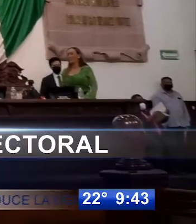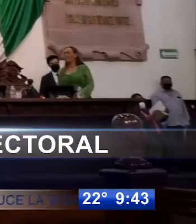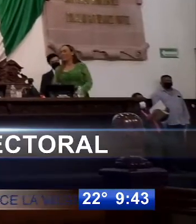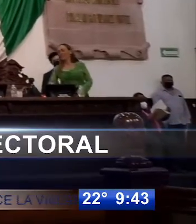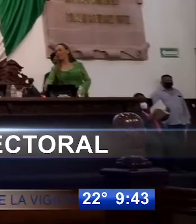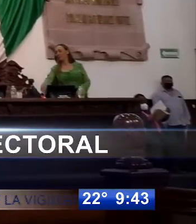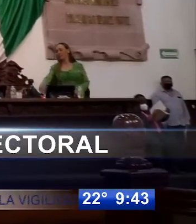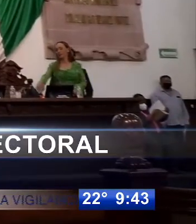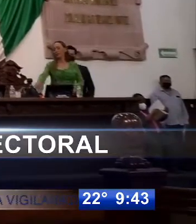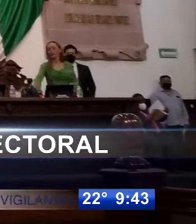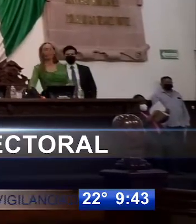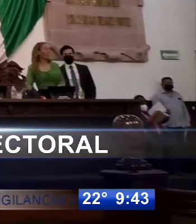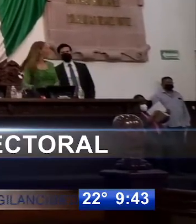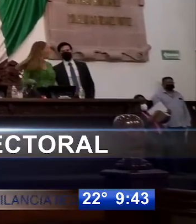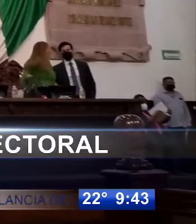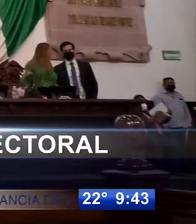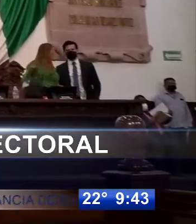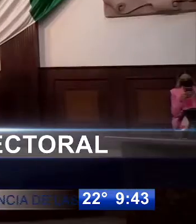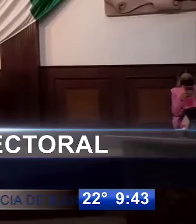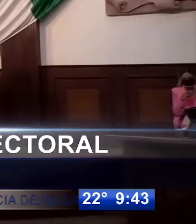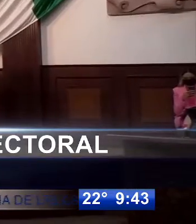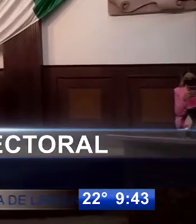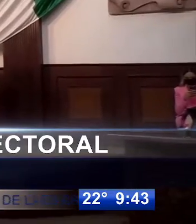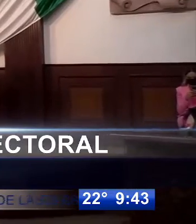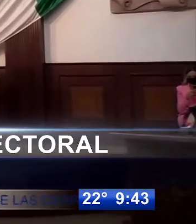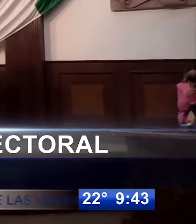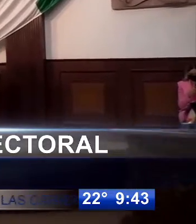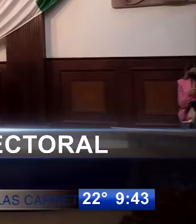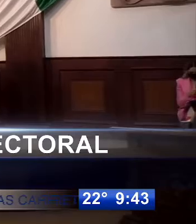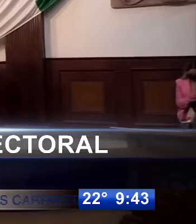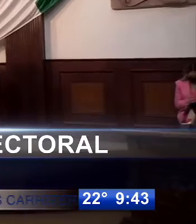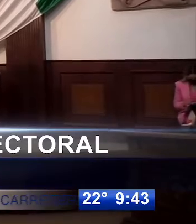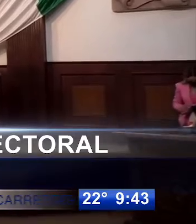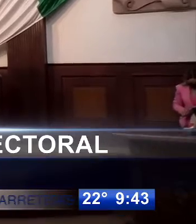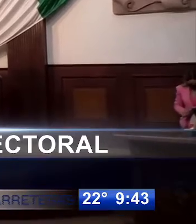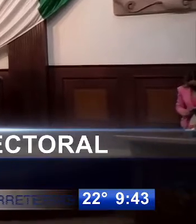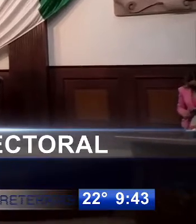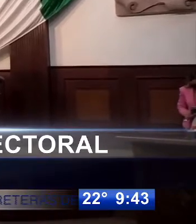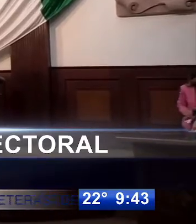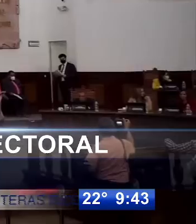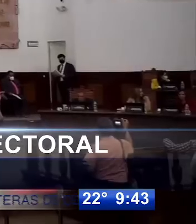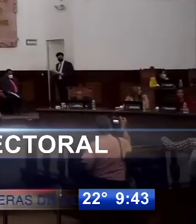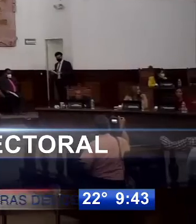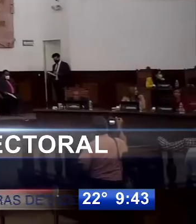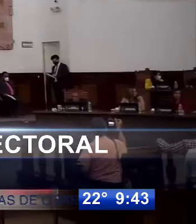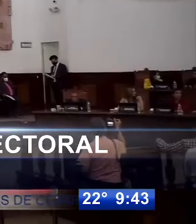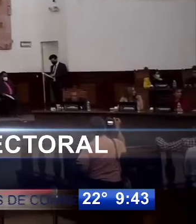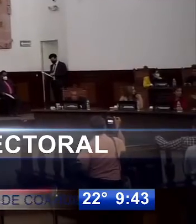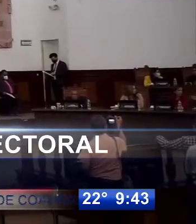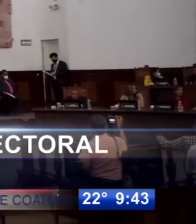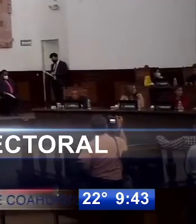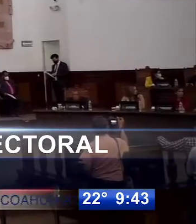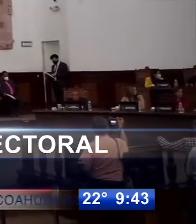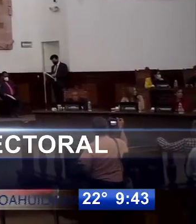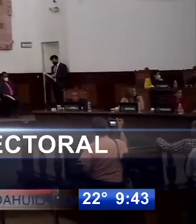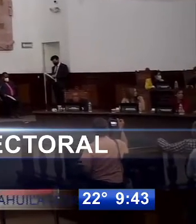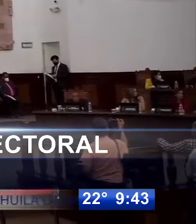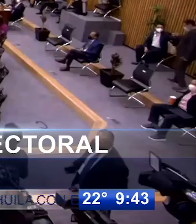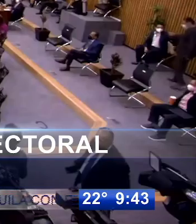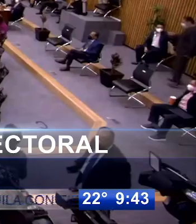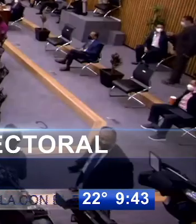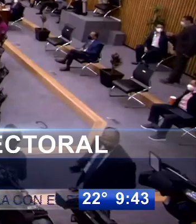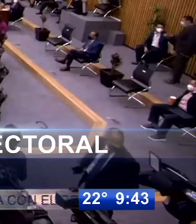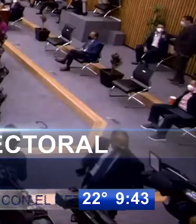para que los consejeros electorales y los magistrados electorales sean elegidos mediante el voto directo de la ciudadanía